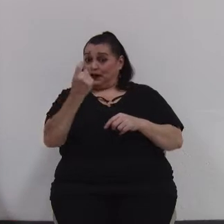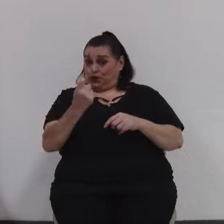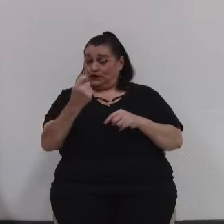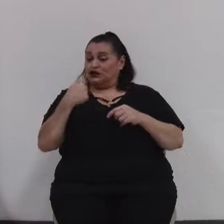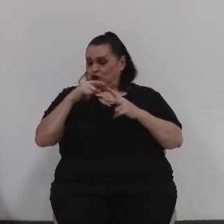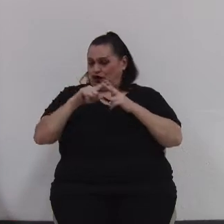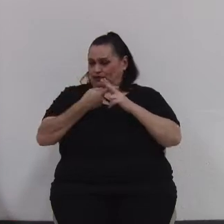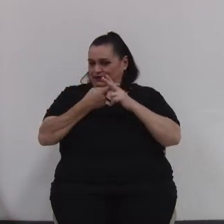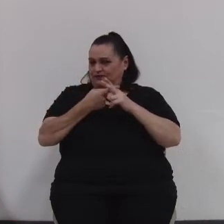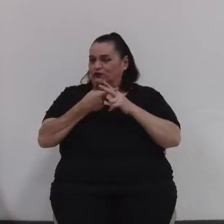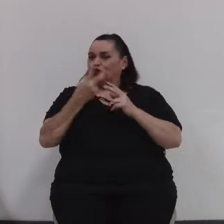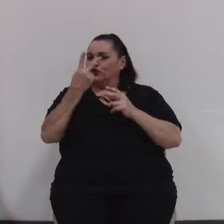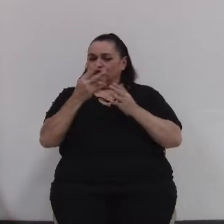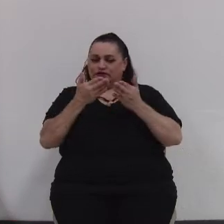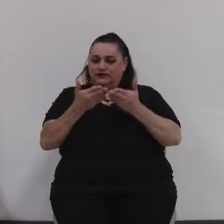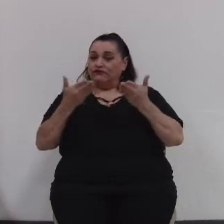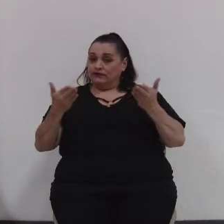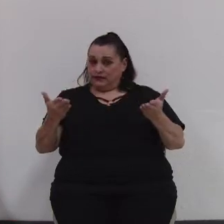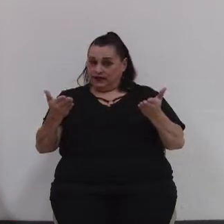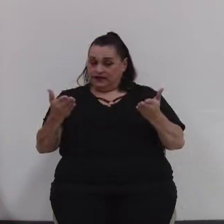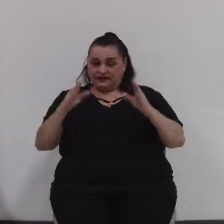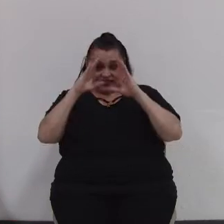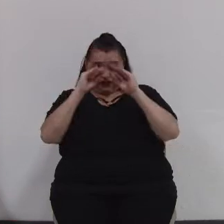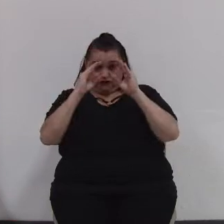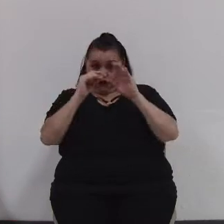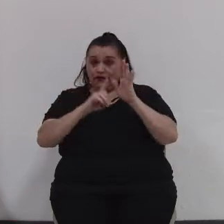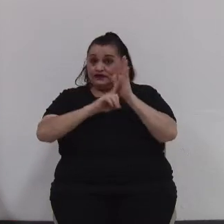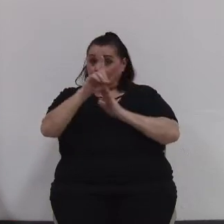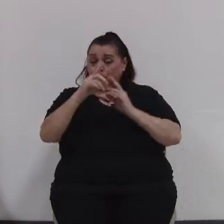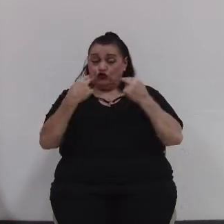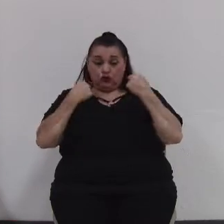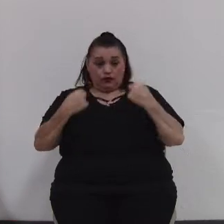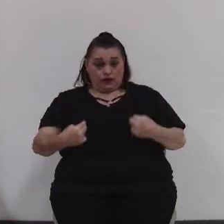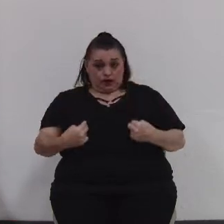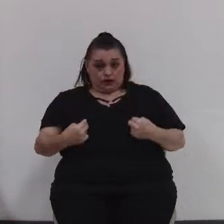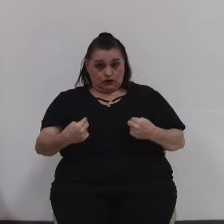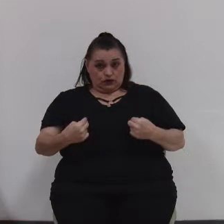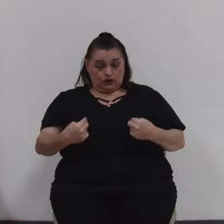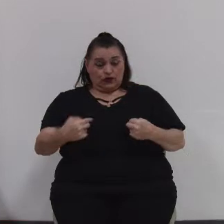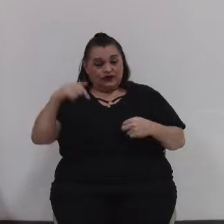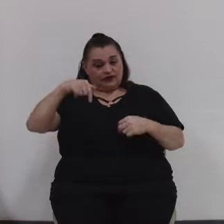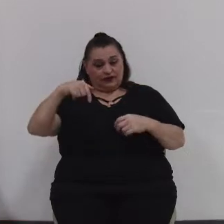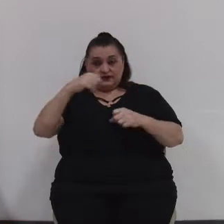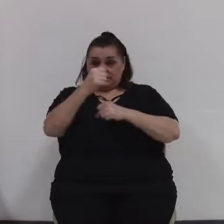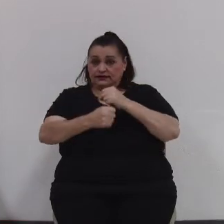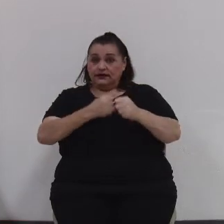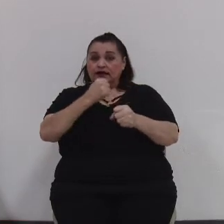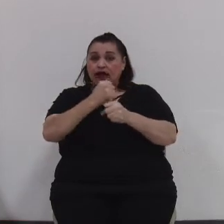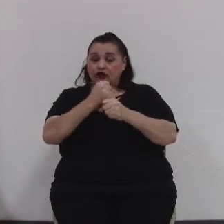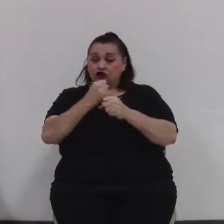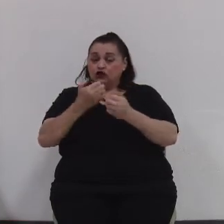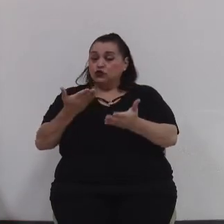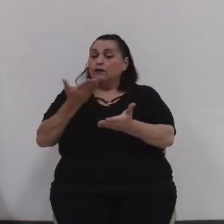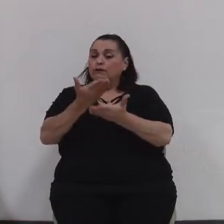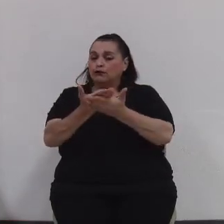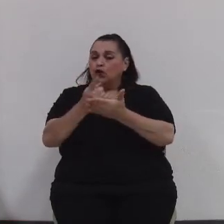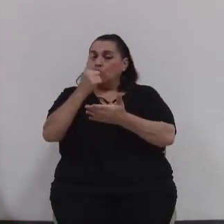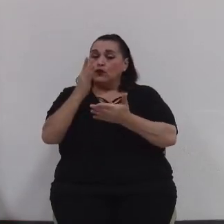par de herramientas que el informe de desarrollo humano de este año proporciona. Por una